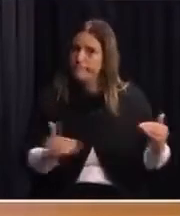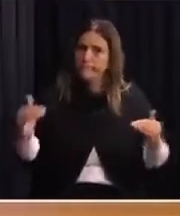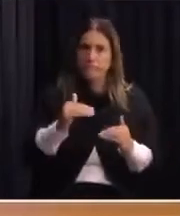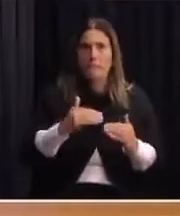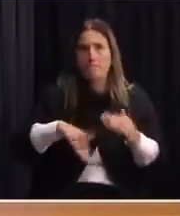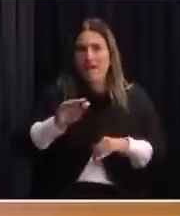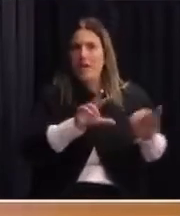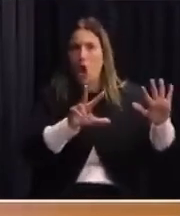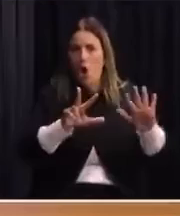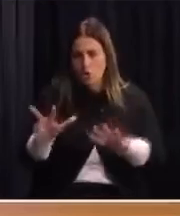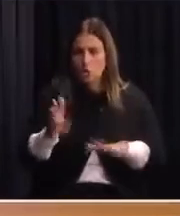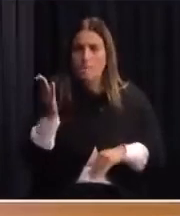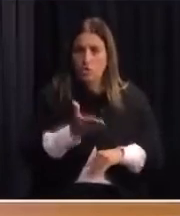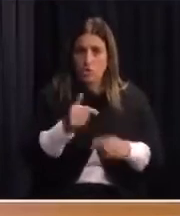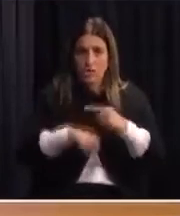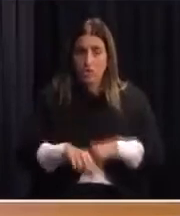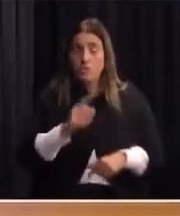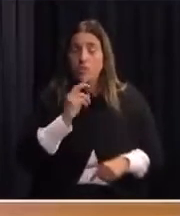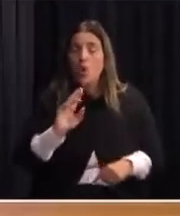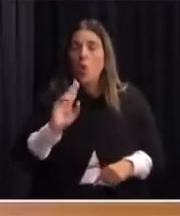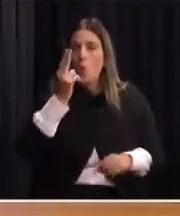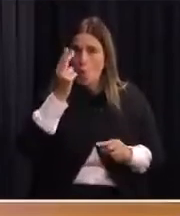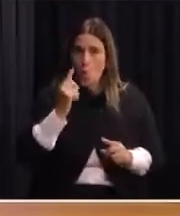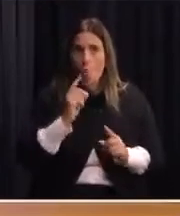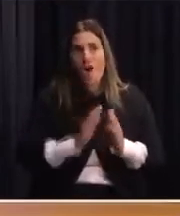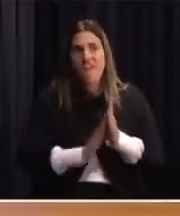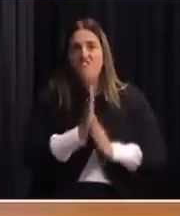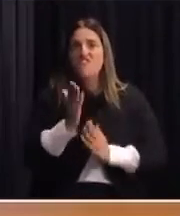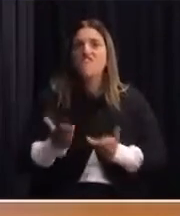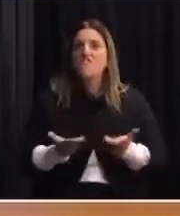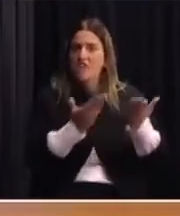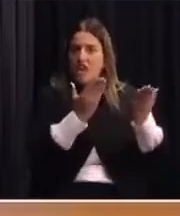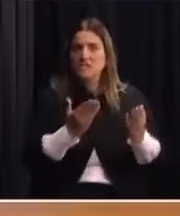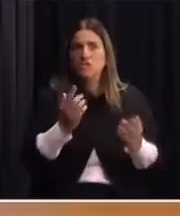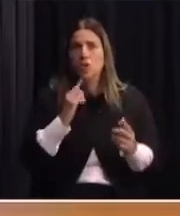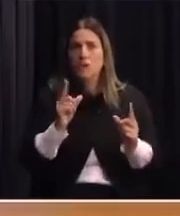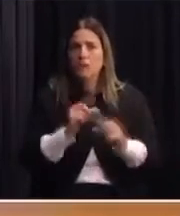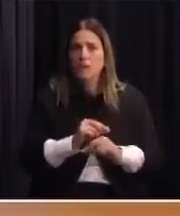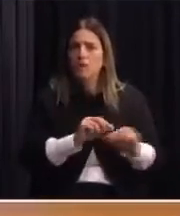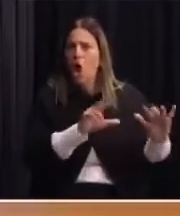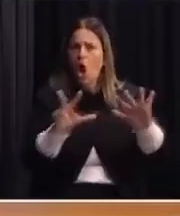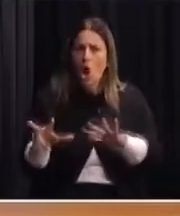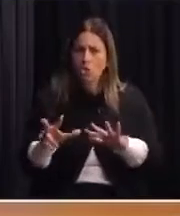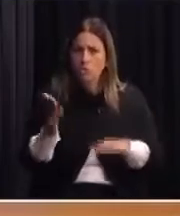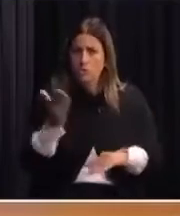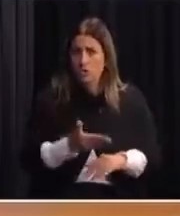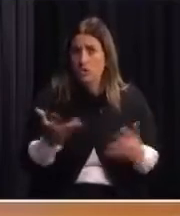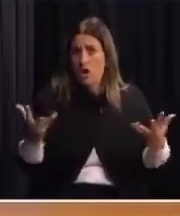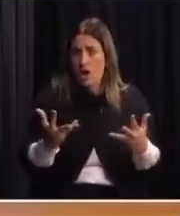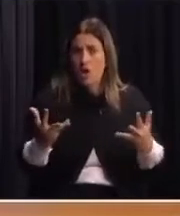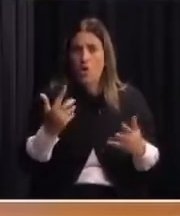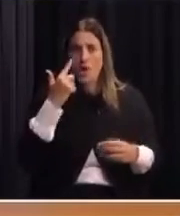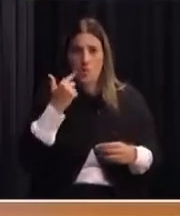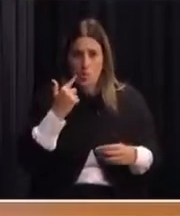8% en el caso de uruguay la inflación el año pasado cerró en el entorno de 8 y llena y ahora se encuentra en el entorno